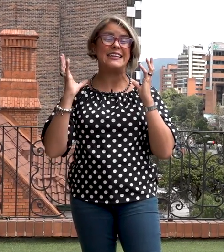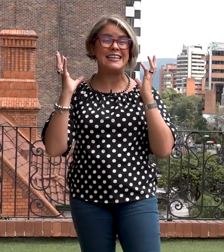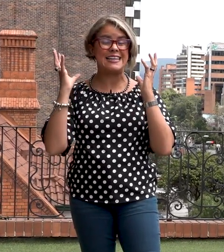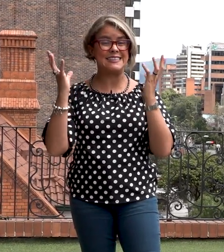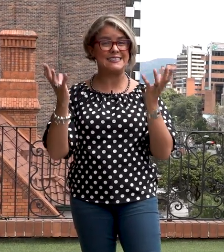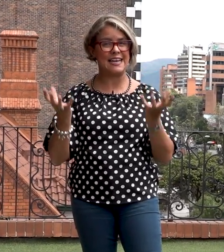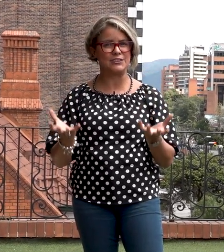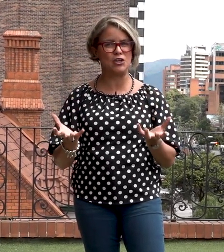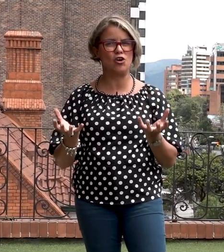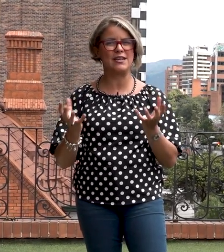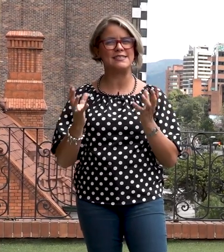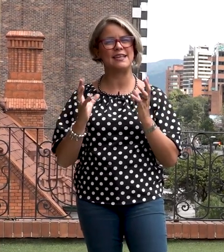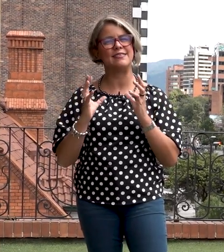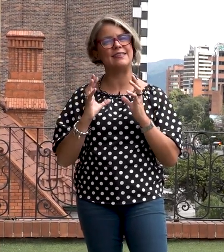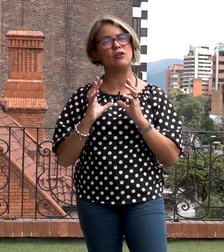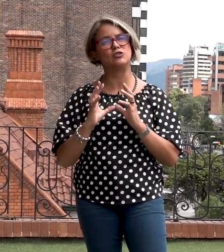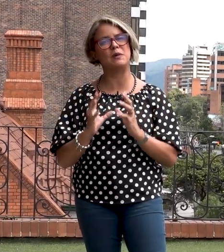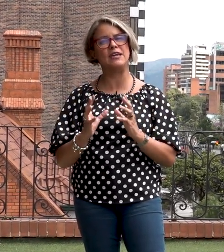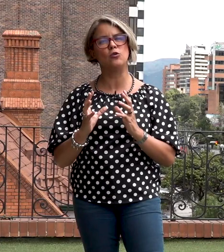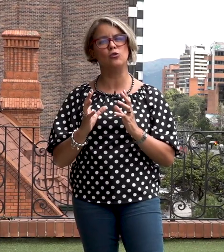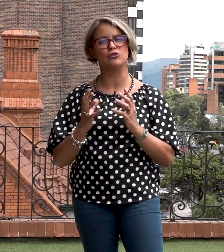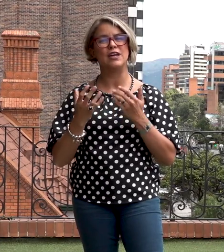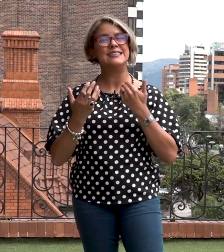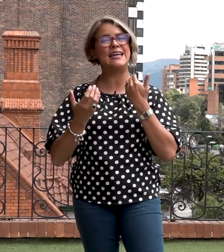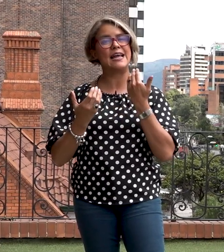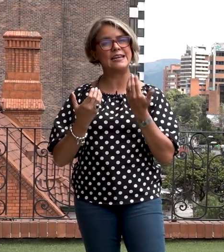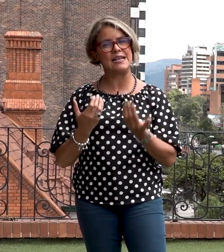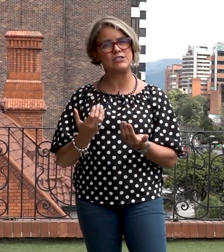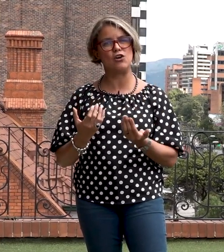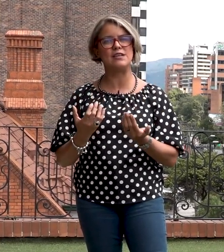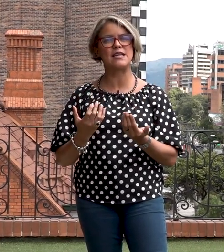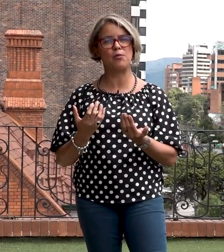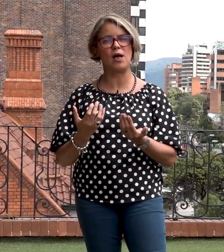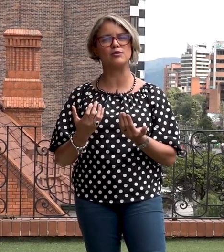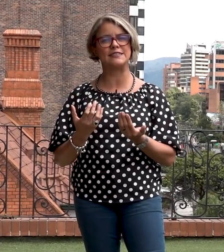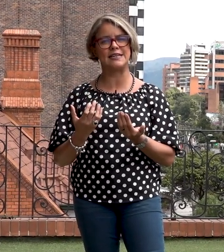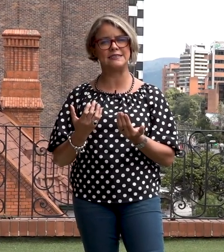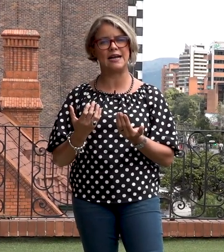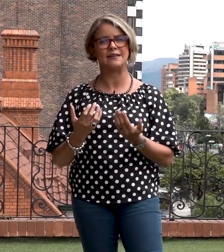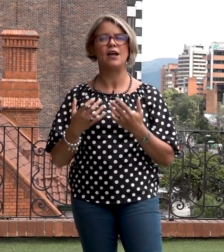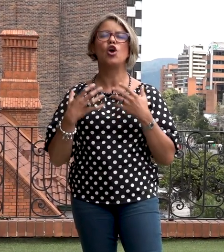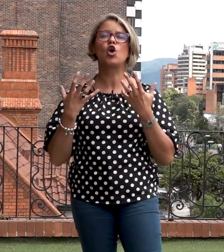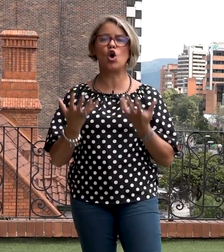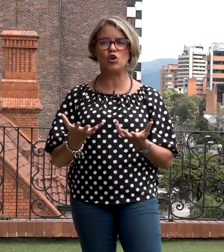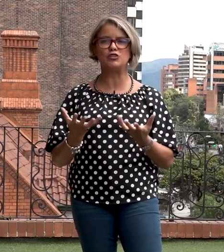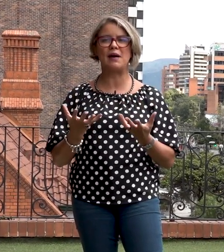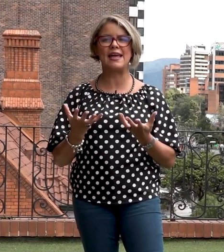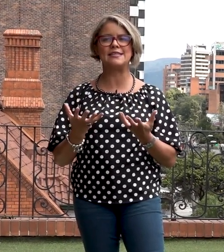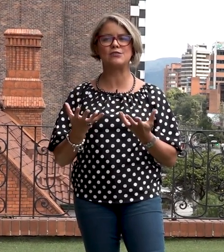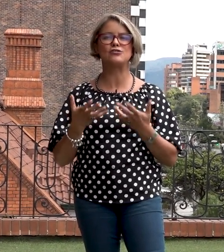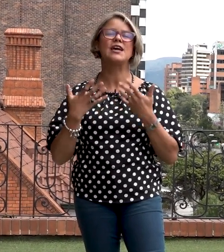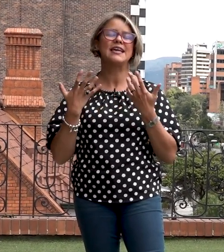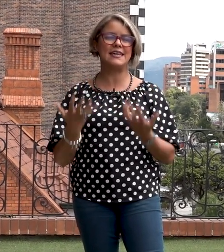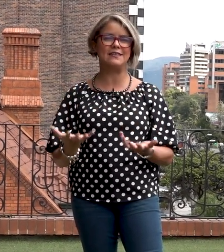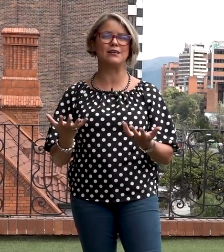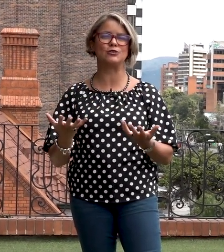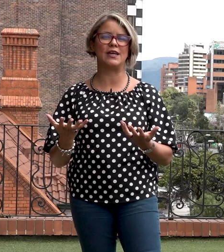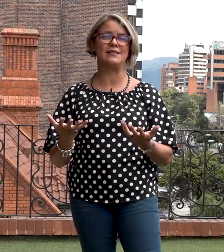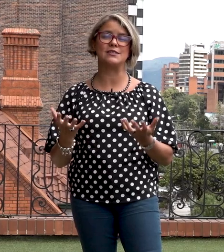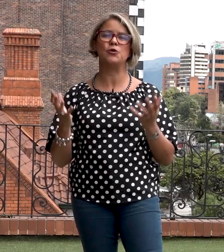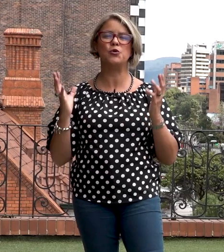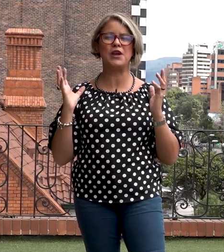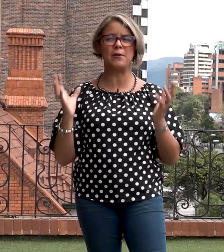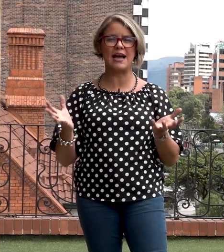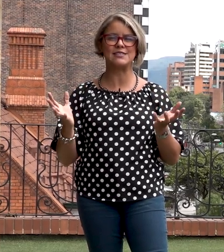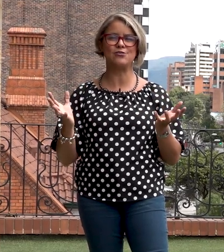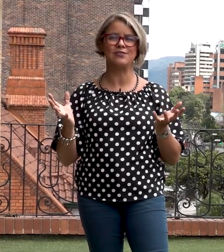Disfruten de las interacciones, de los vínculos, de las relaciones que podamos estrechar con los maestros y entre